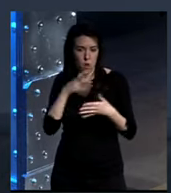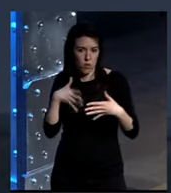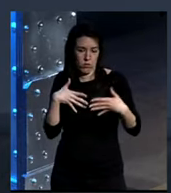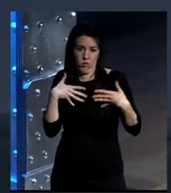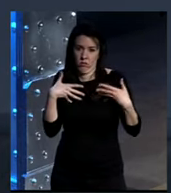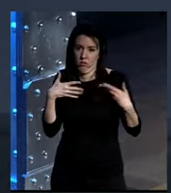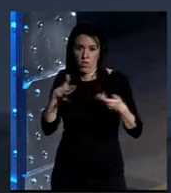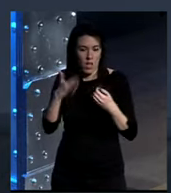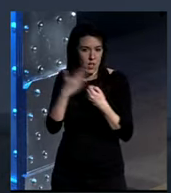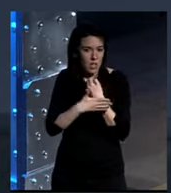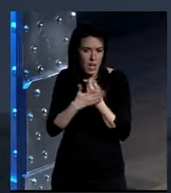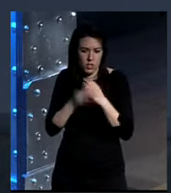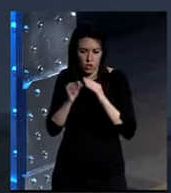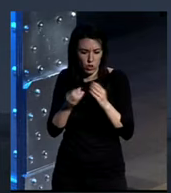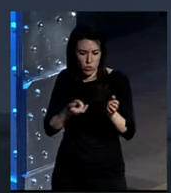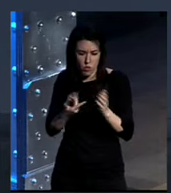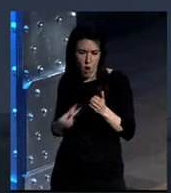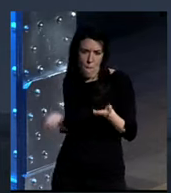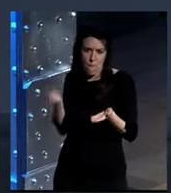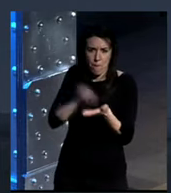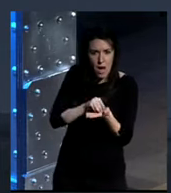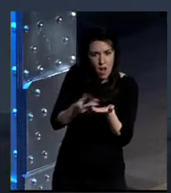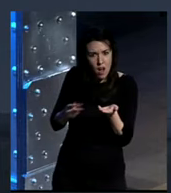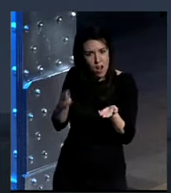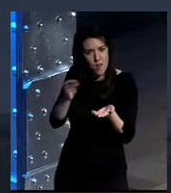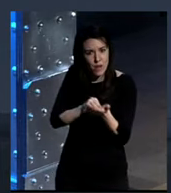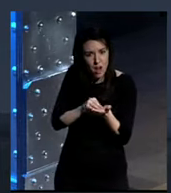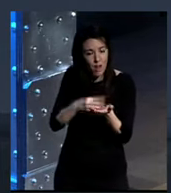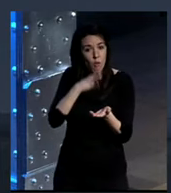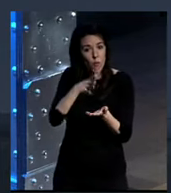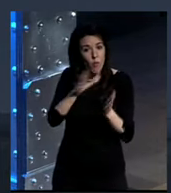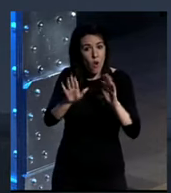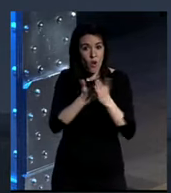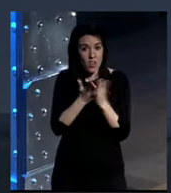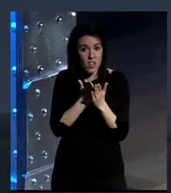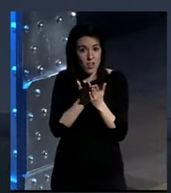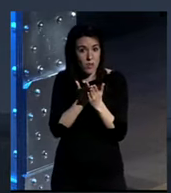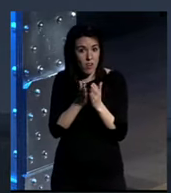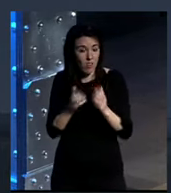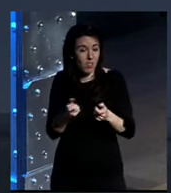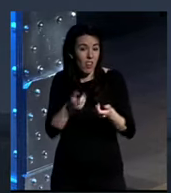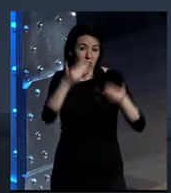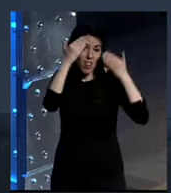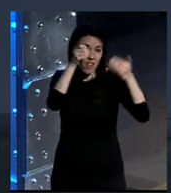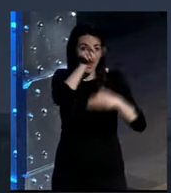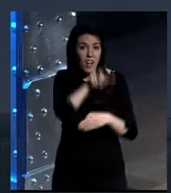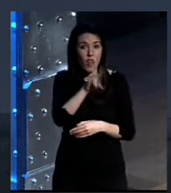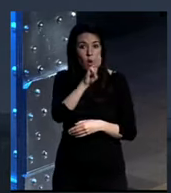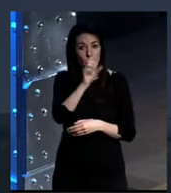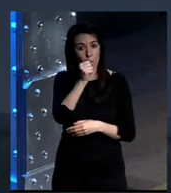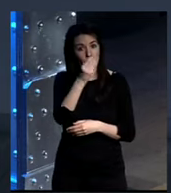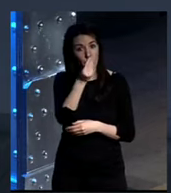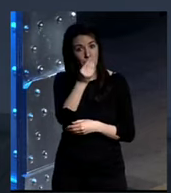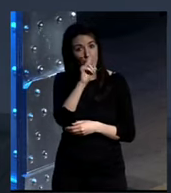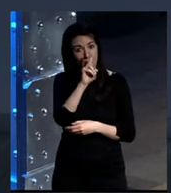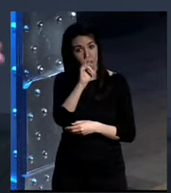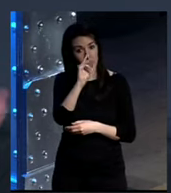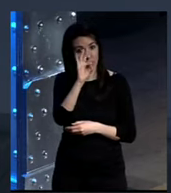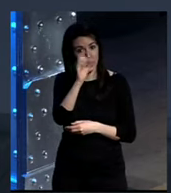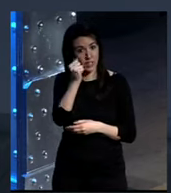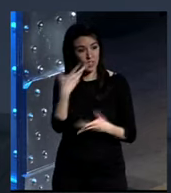cariño. Y por eso este libro se lo da a Paquita, que la ha acompañado